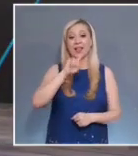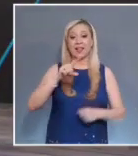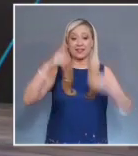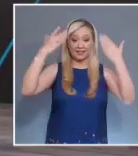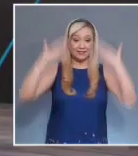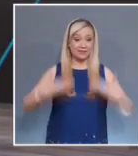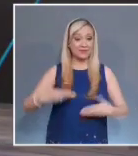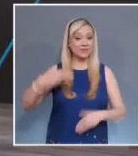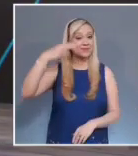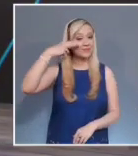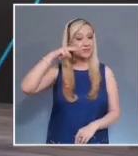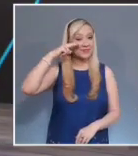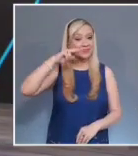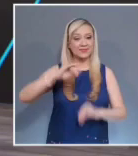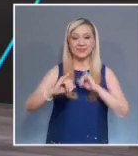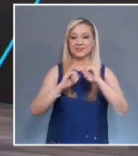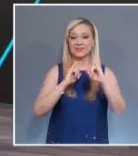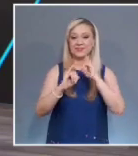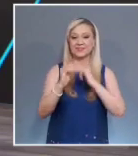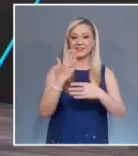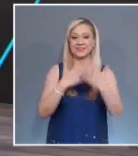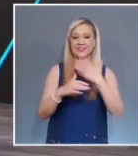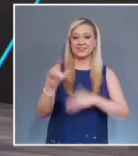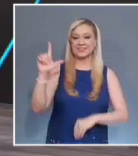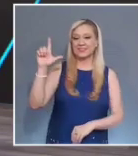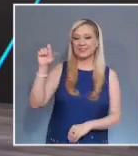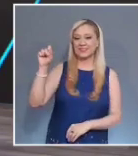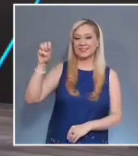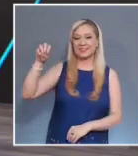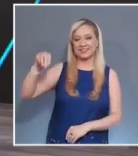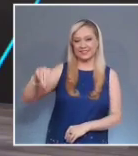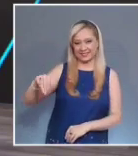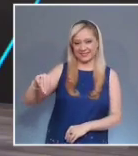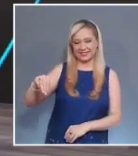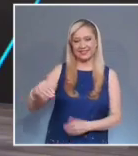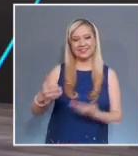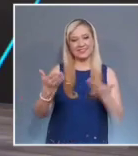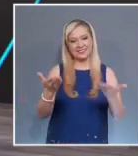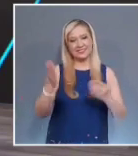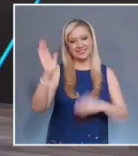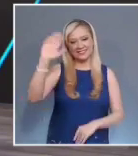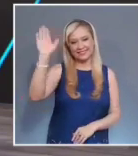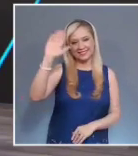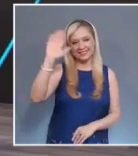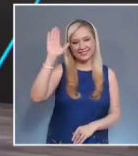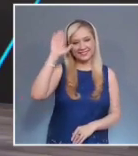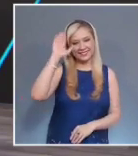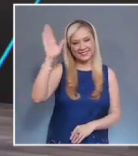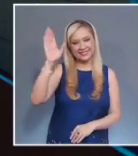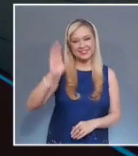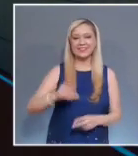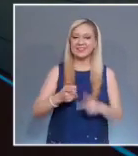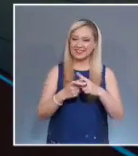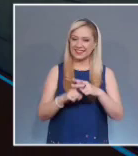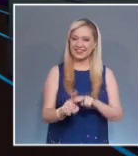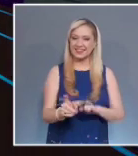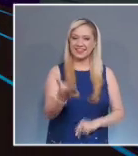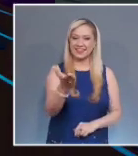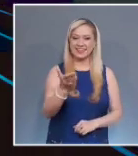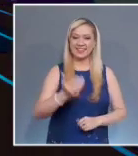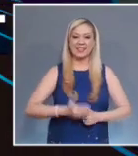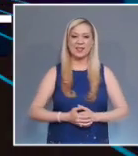compañera Nidia Díaz en la interpretación de lengua de señas mexicana. Hola, Nidia. Comenzamos.